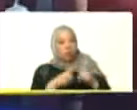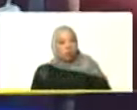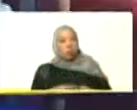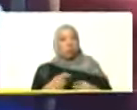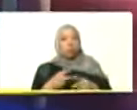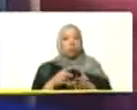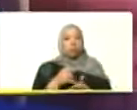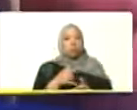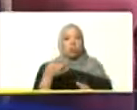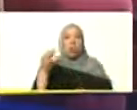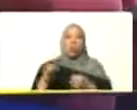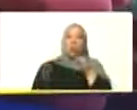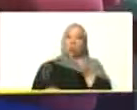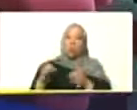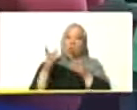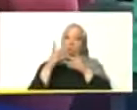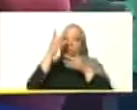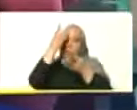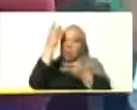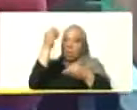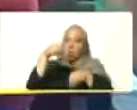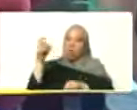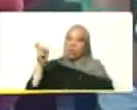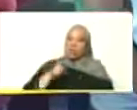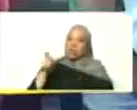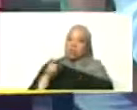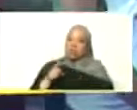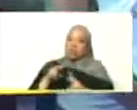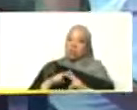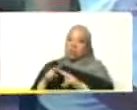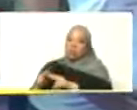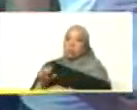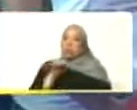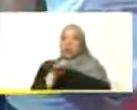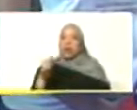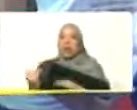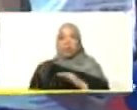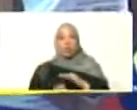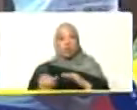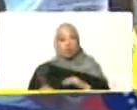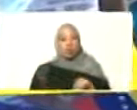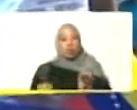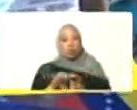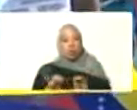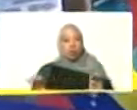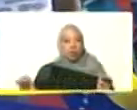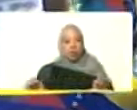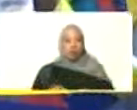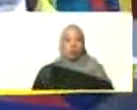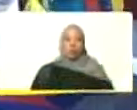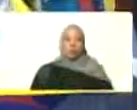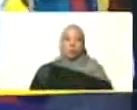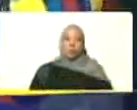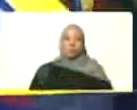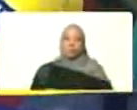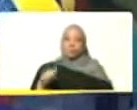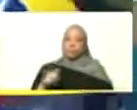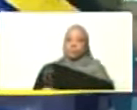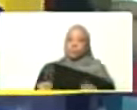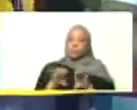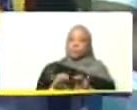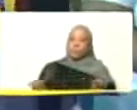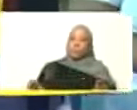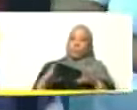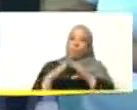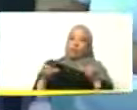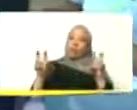equilibrada, justa y de acuerdo a las necesidades que requiere cada institución educativa. Por ejemplo, esta institución educativa tiene